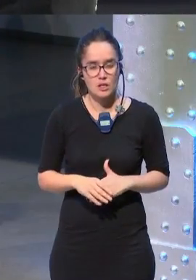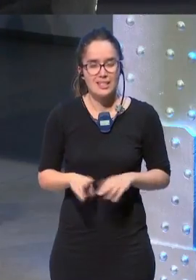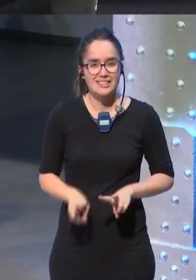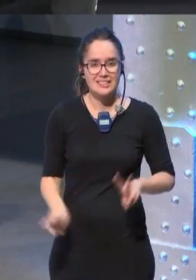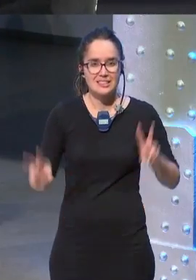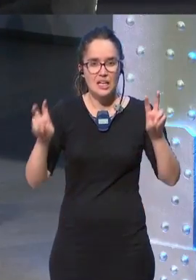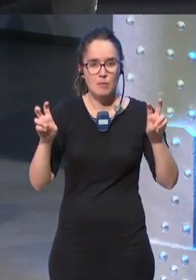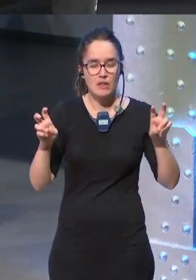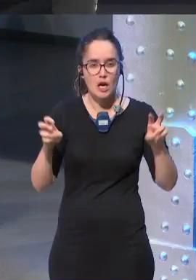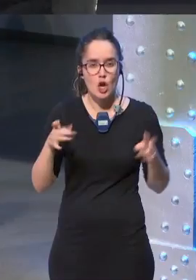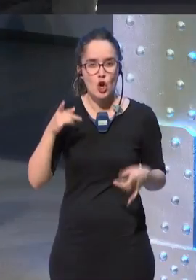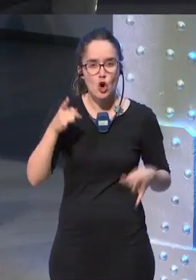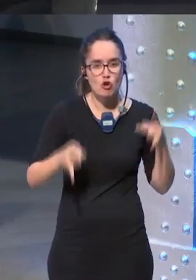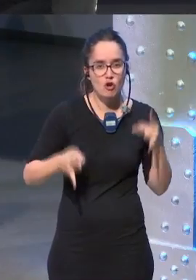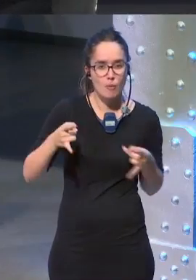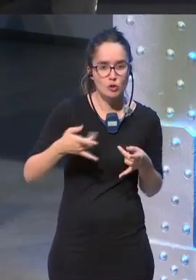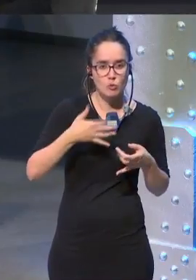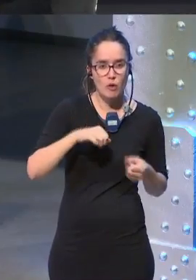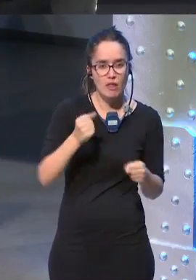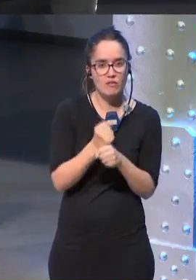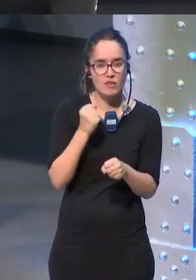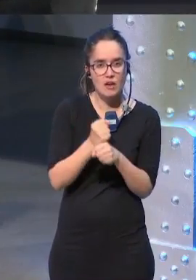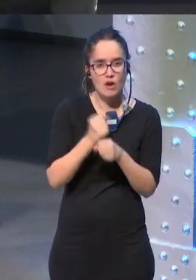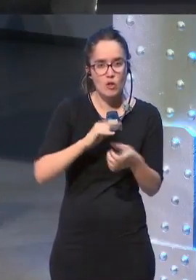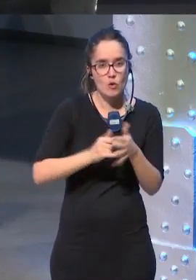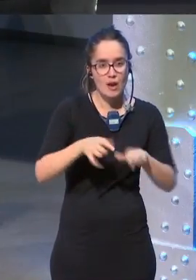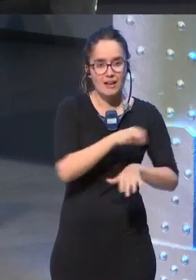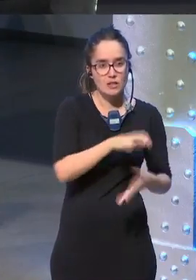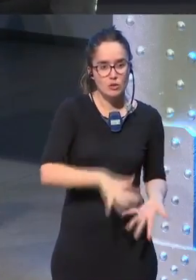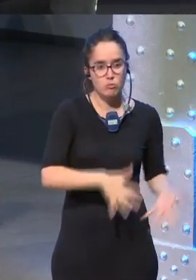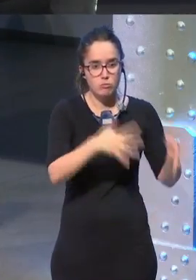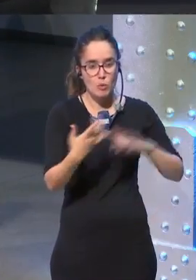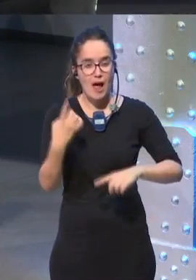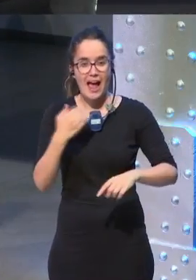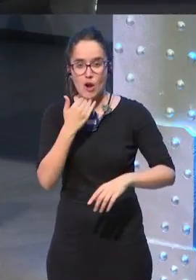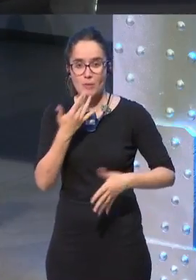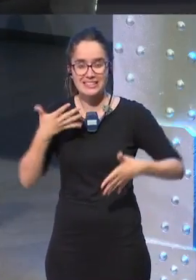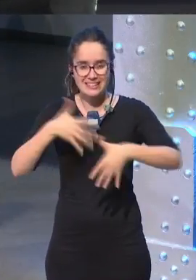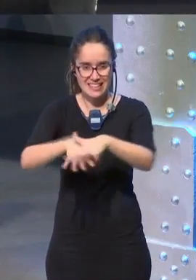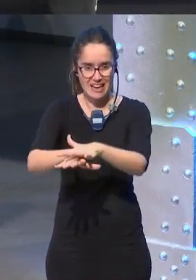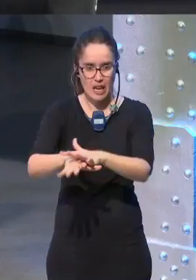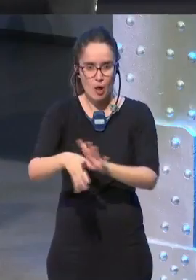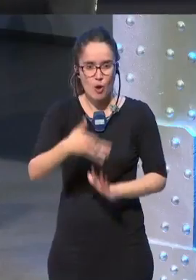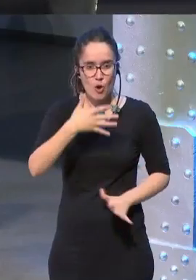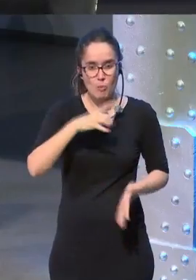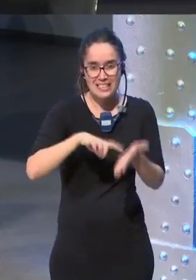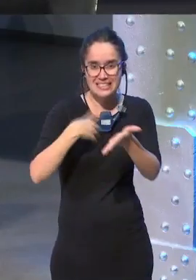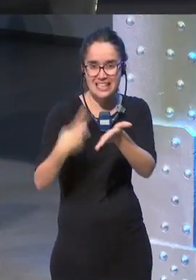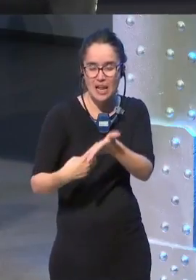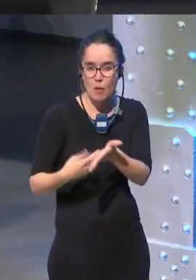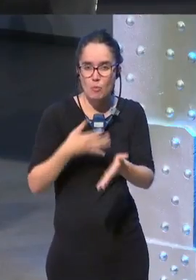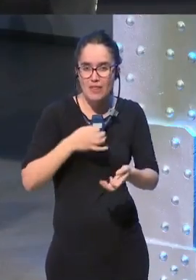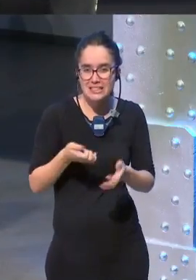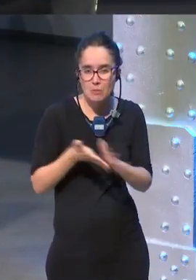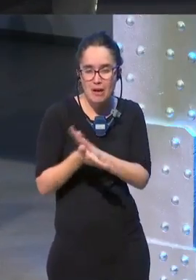sobre cómo los robots pueden convertir el trabajo de un arquitecto en algo más integral. ¿Nos lo podrías desarrollar un